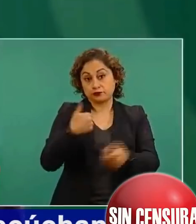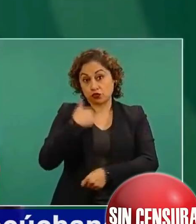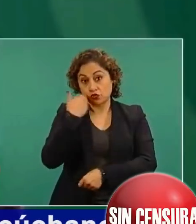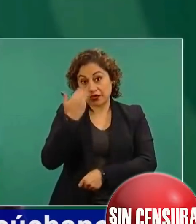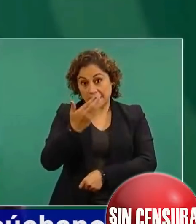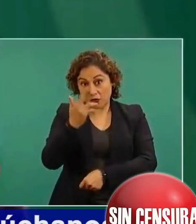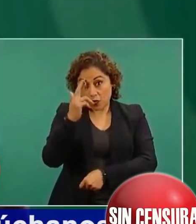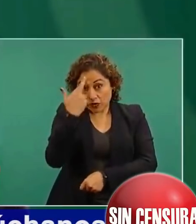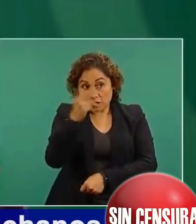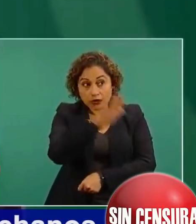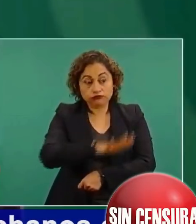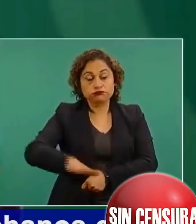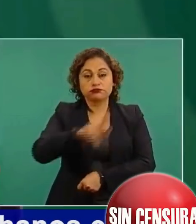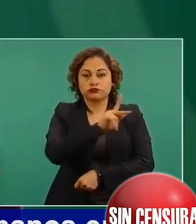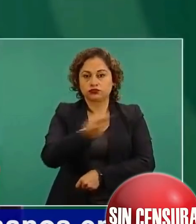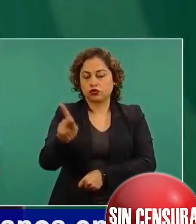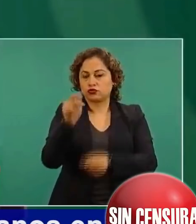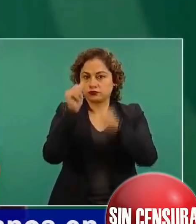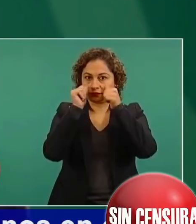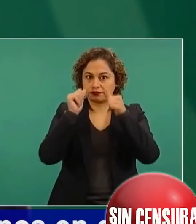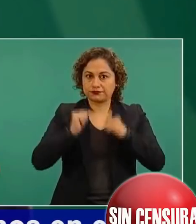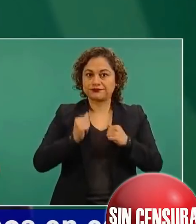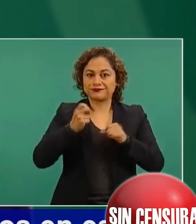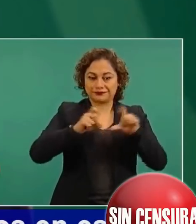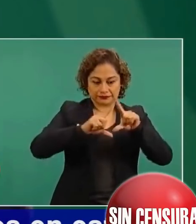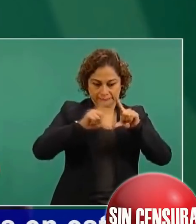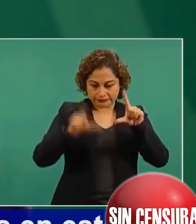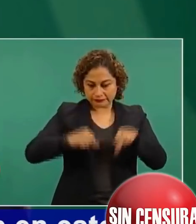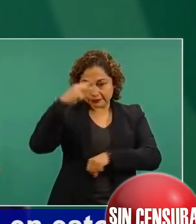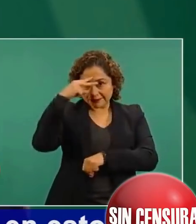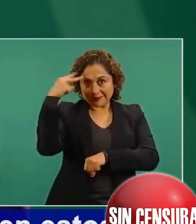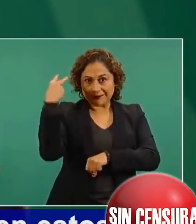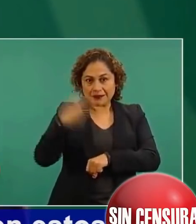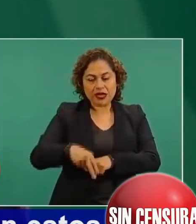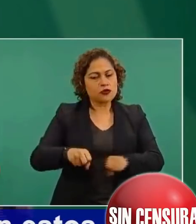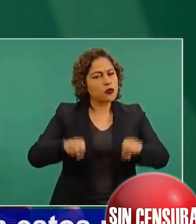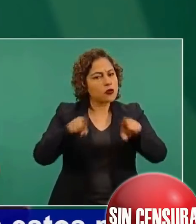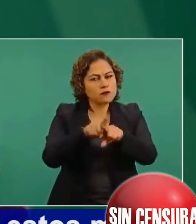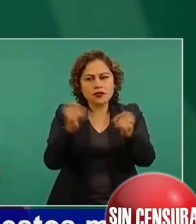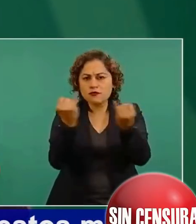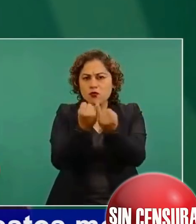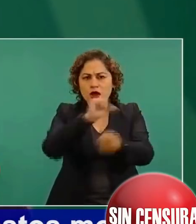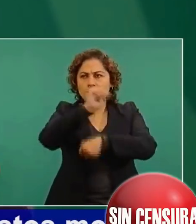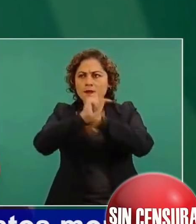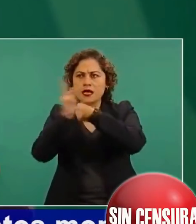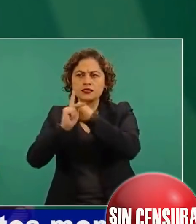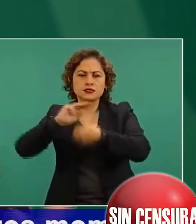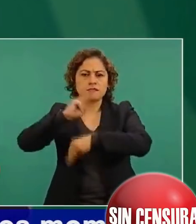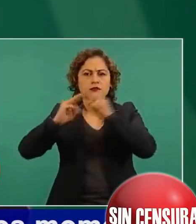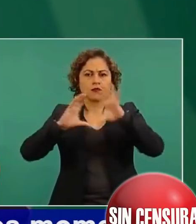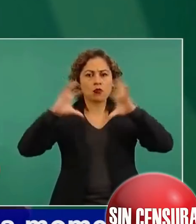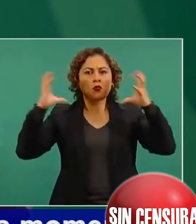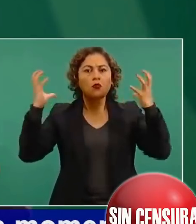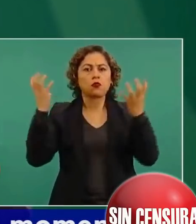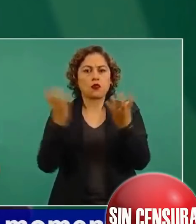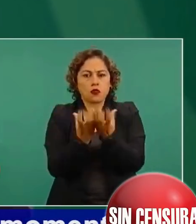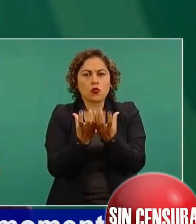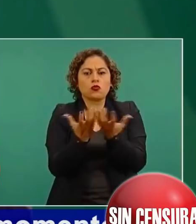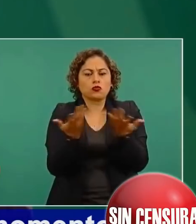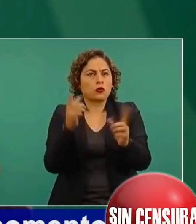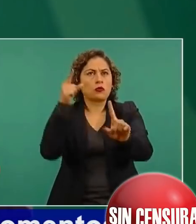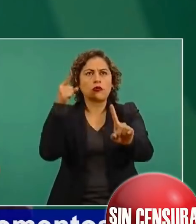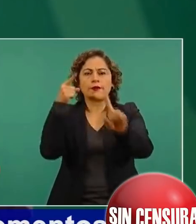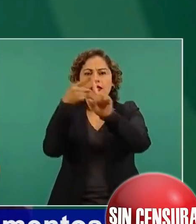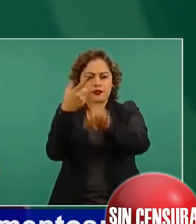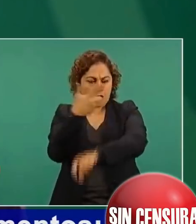el mundo entero el factor principal que podría limitar el avance de la vacunación es la fabricación misma de